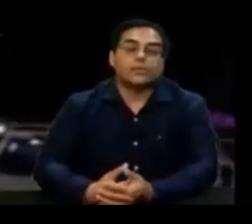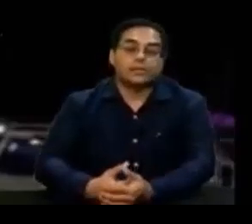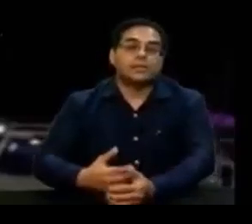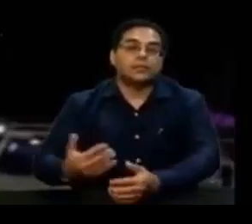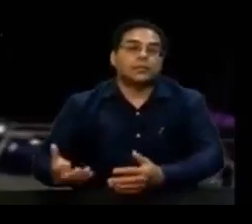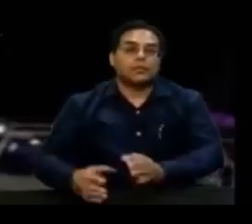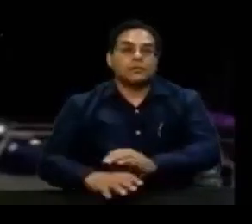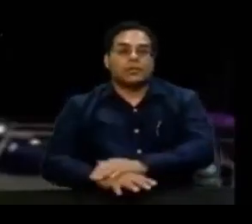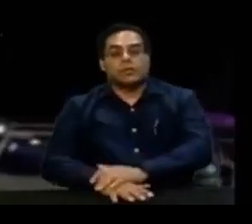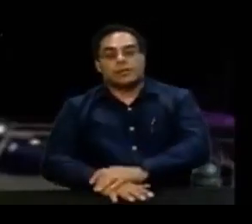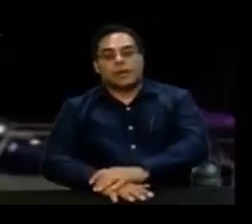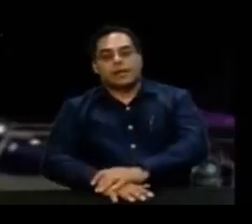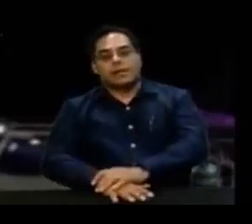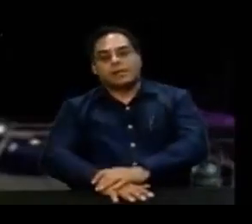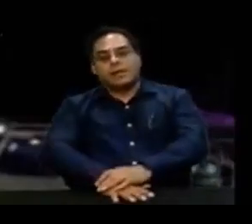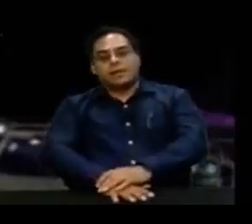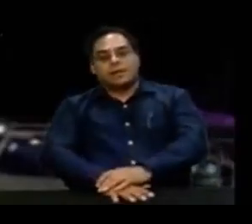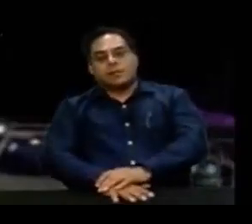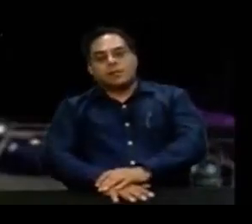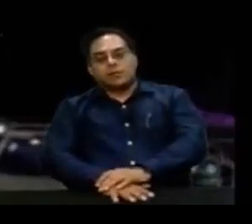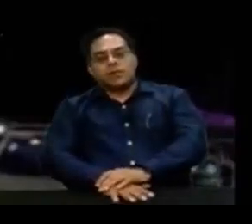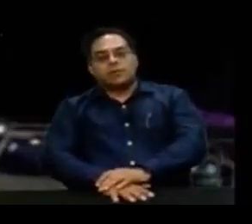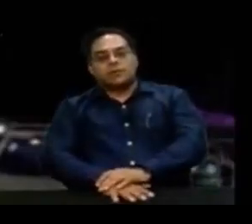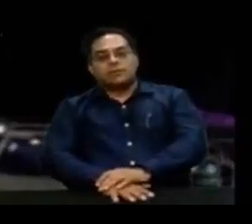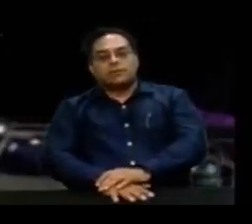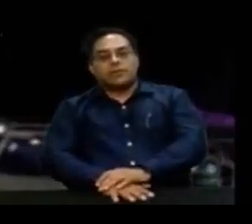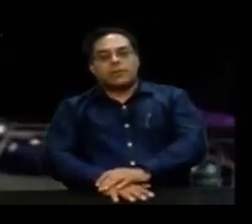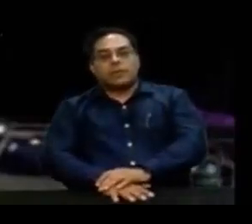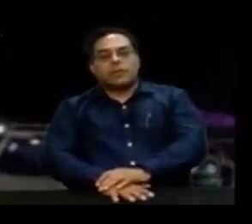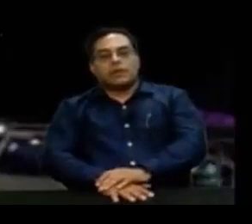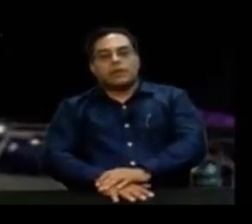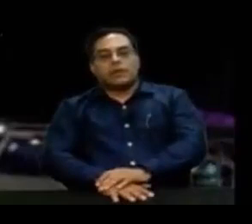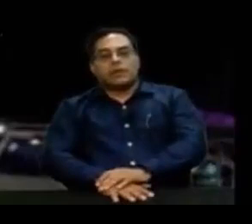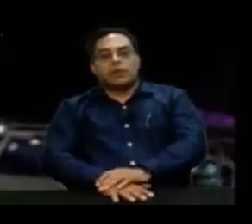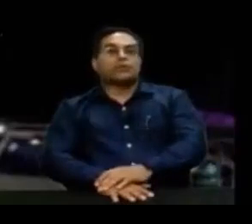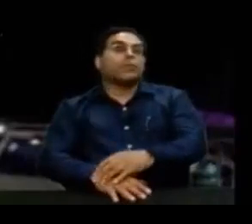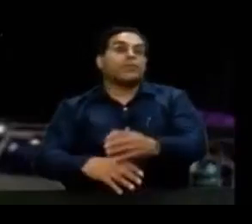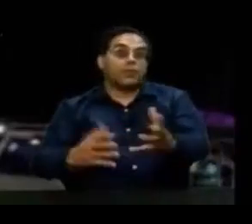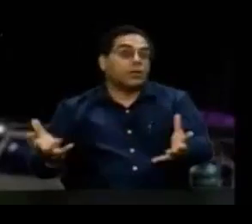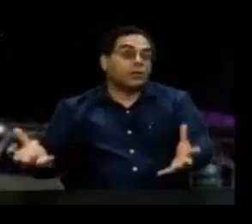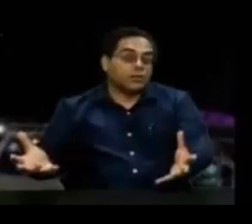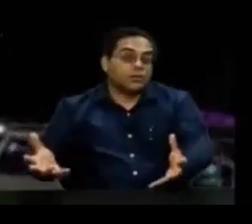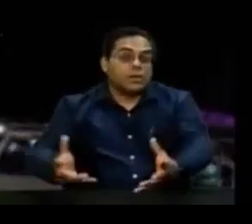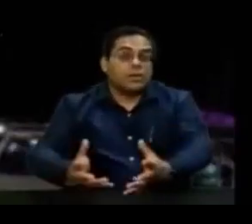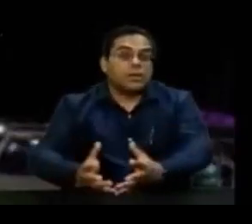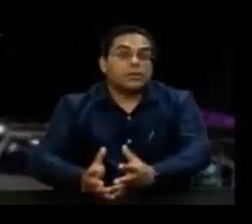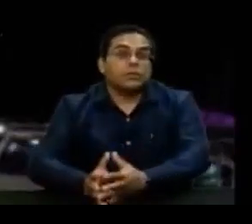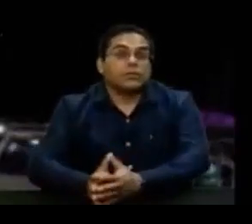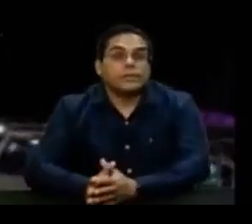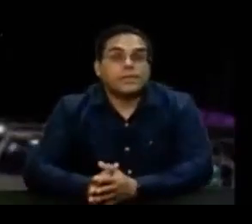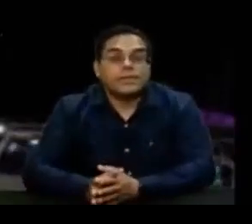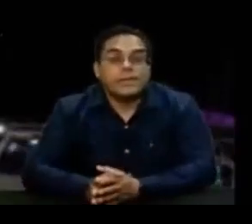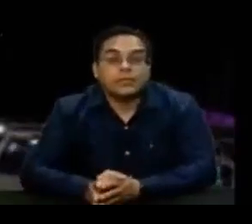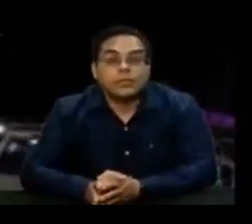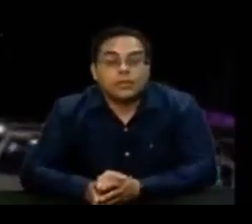los accidentes automovilísticos y las caídas. También se conocen o se menciona en los libros que los